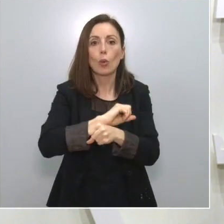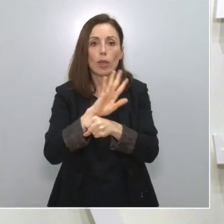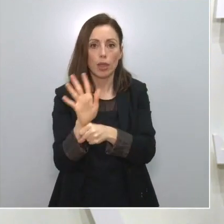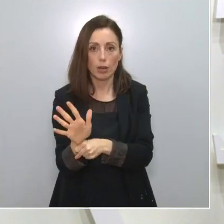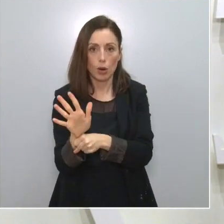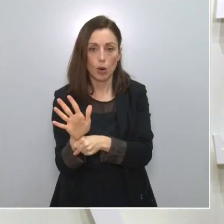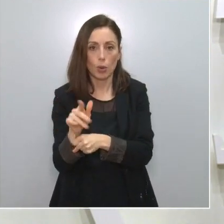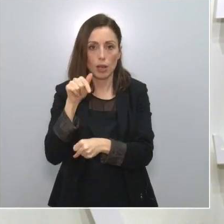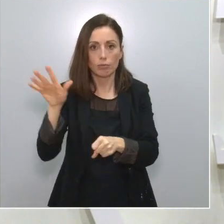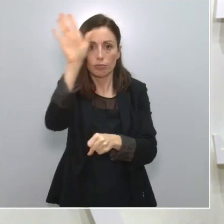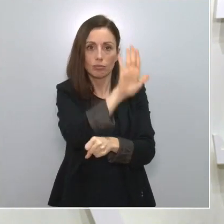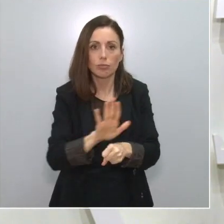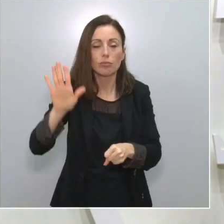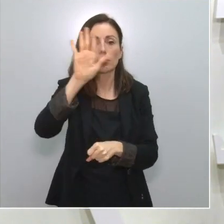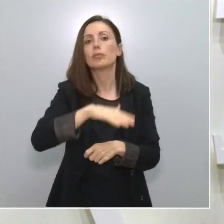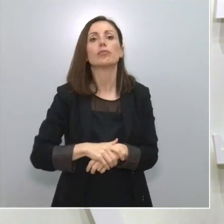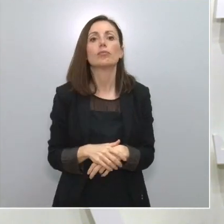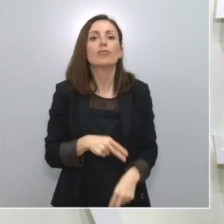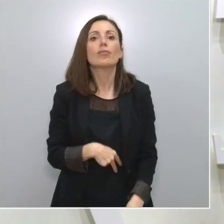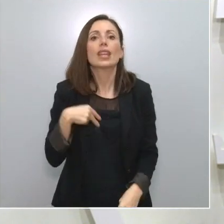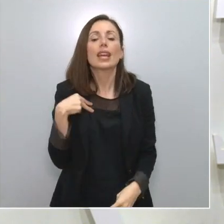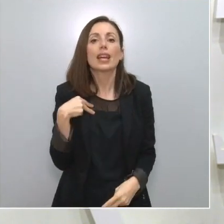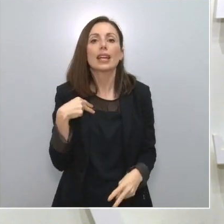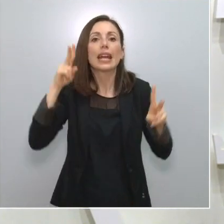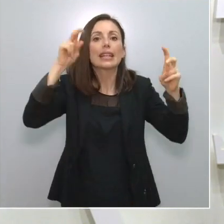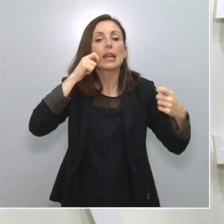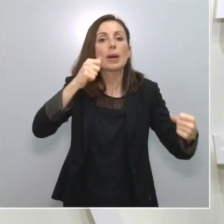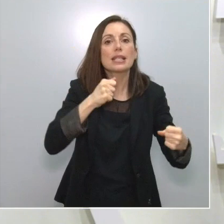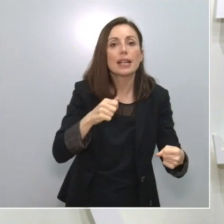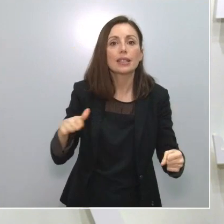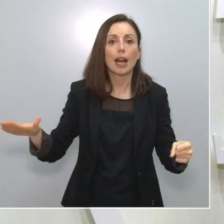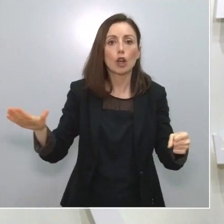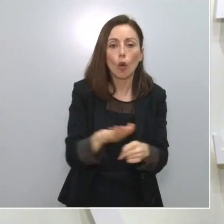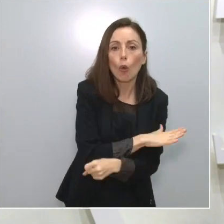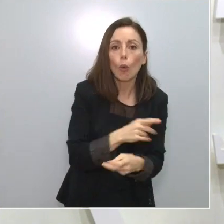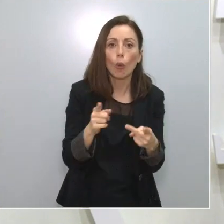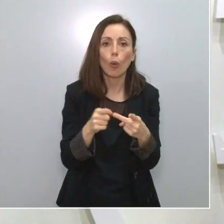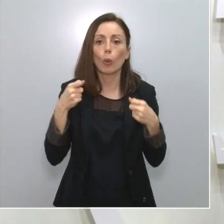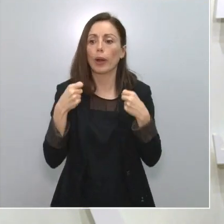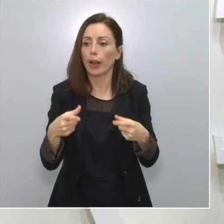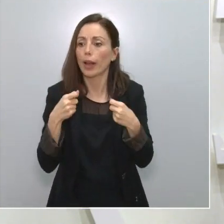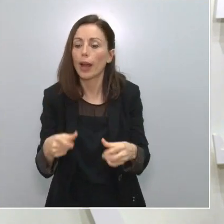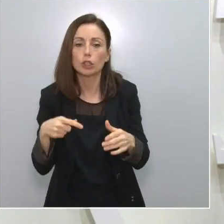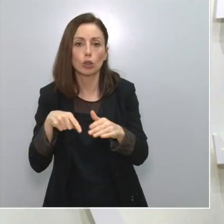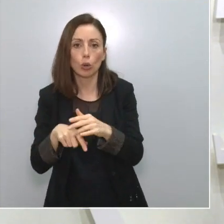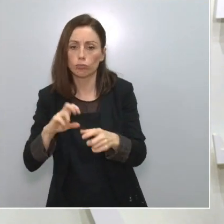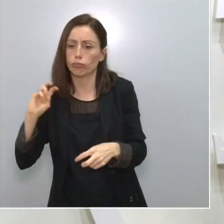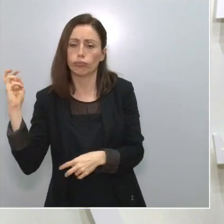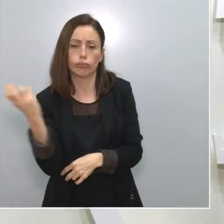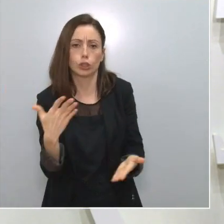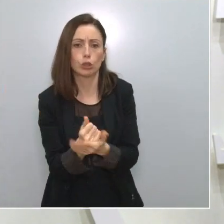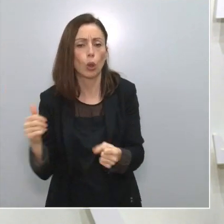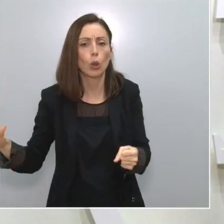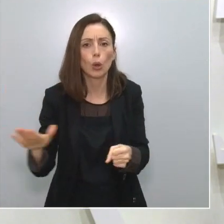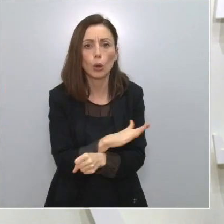regionales. En particular, para cubrir el gasto extraordinario sanitario y para cubrir los costes de la gestión de la emergencia.